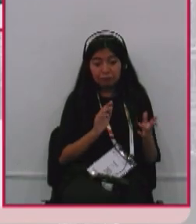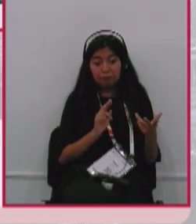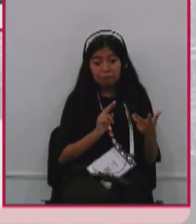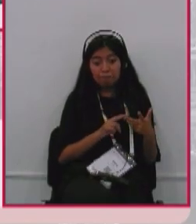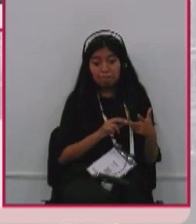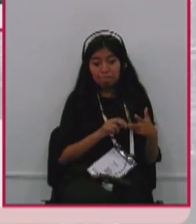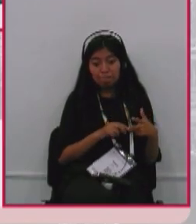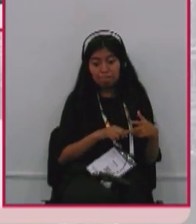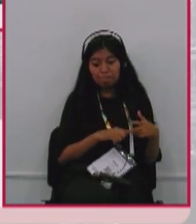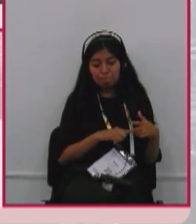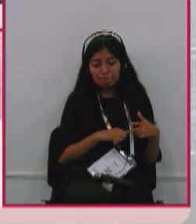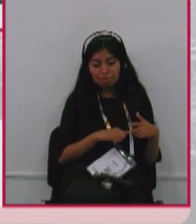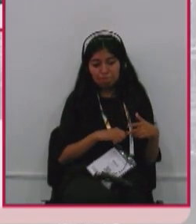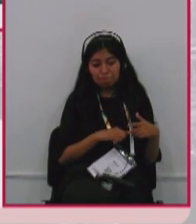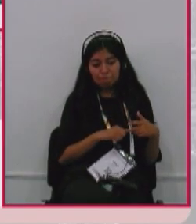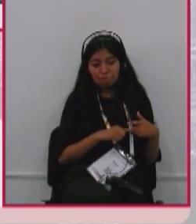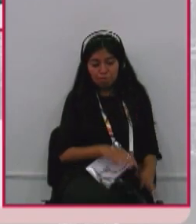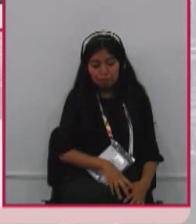El